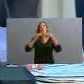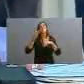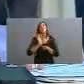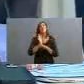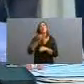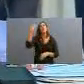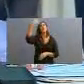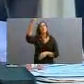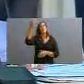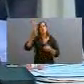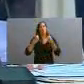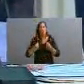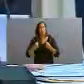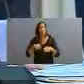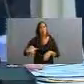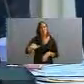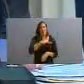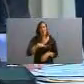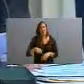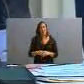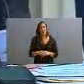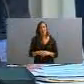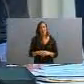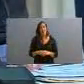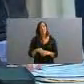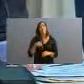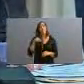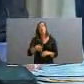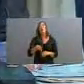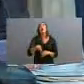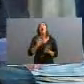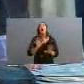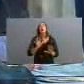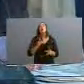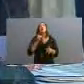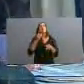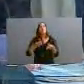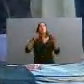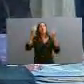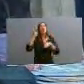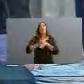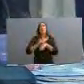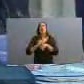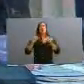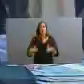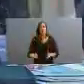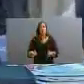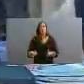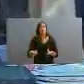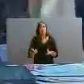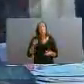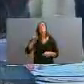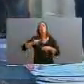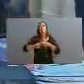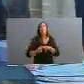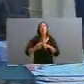sólido futuro. Como consecuencia de las inadecuadas y en ocasiones irresponsables políticas